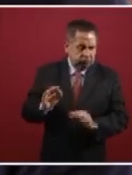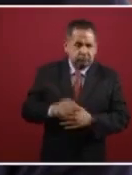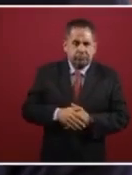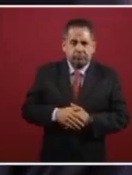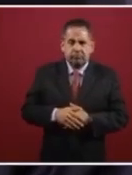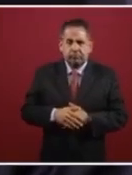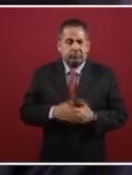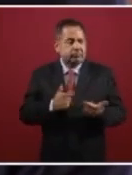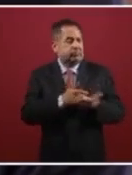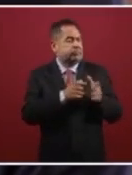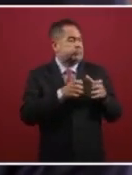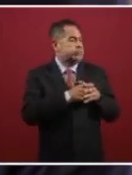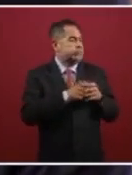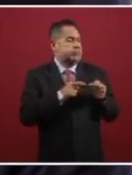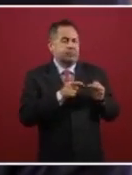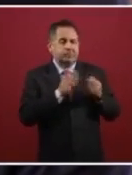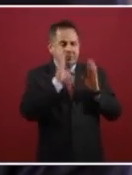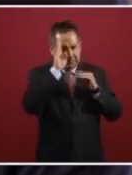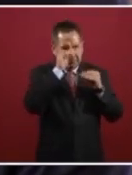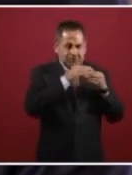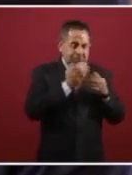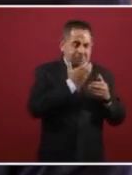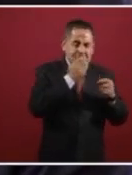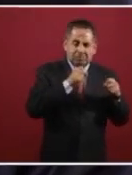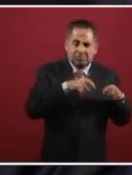que los conservadores